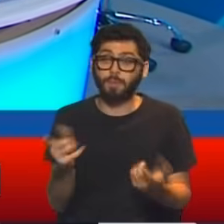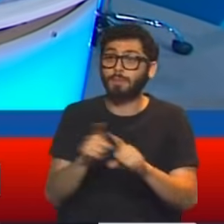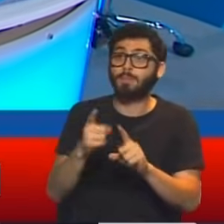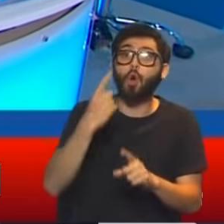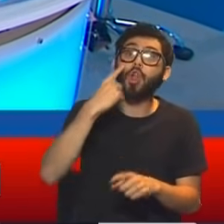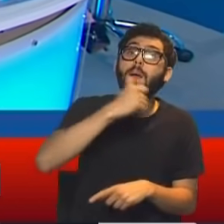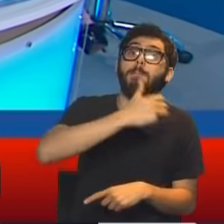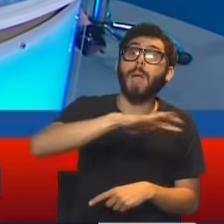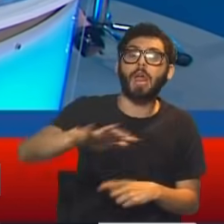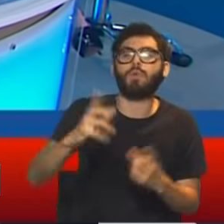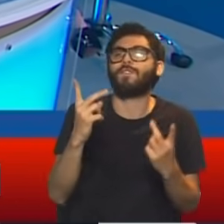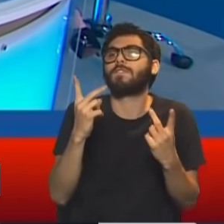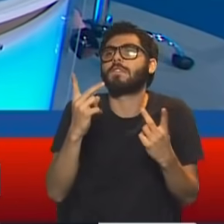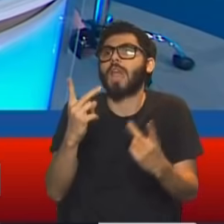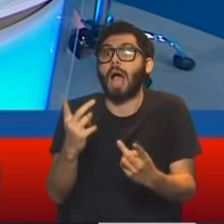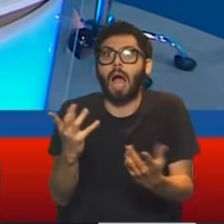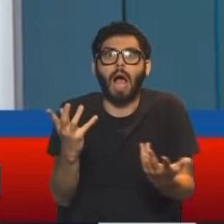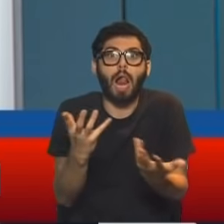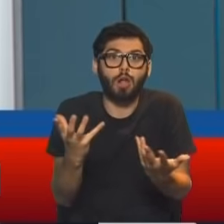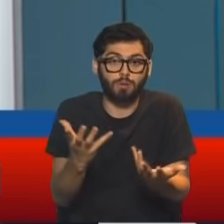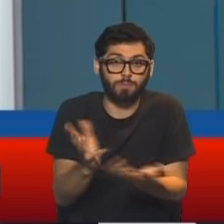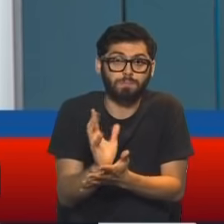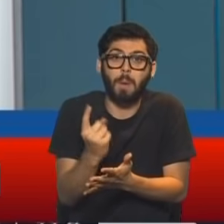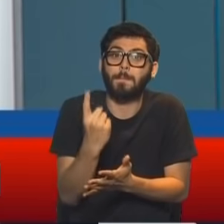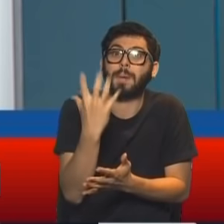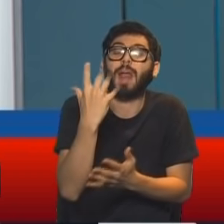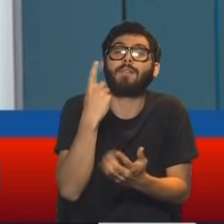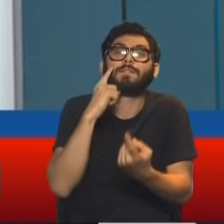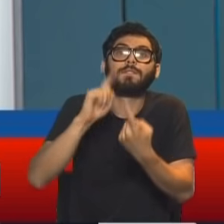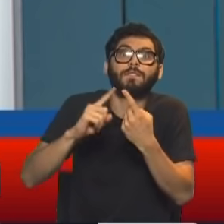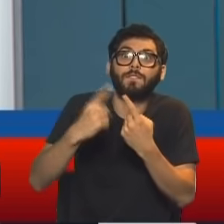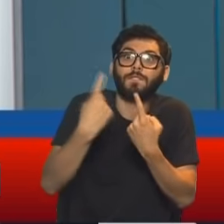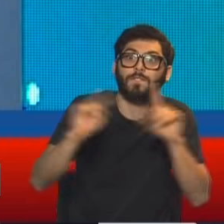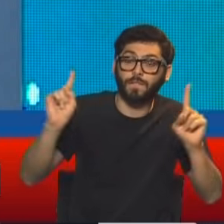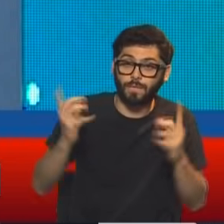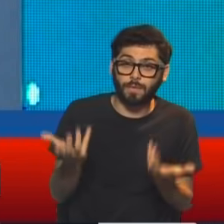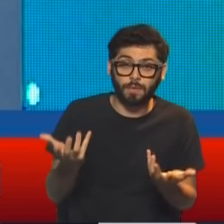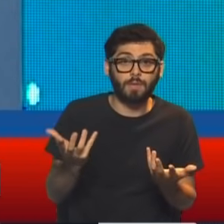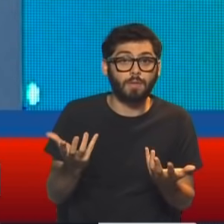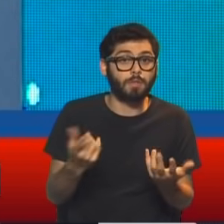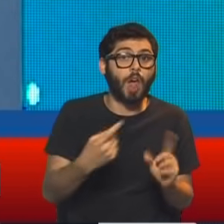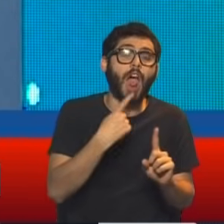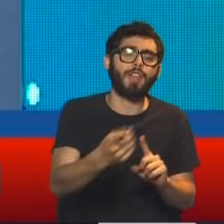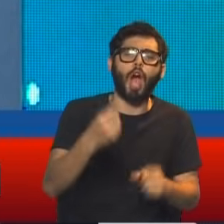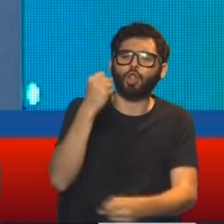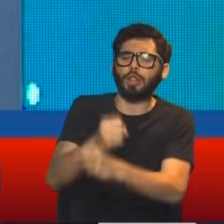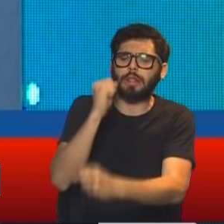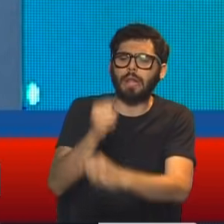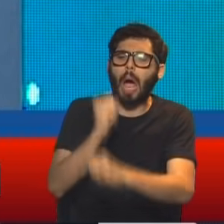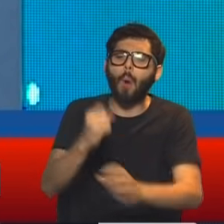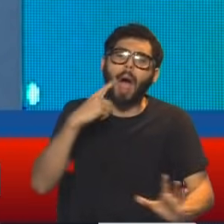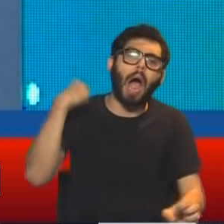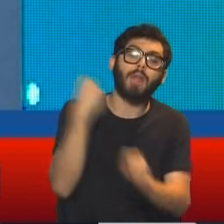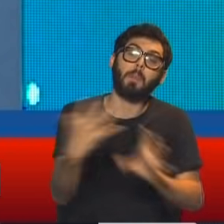hacer ese viaje para que por primera vez se encuentren con algo que muchos no llegan. La idea de esto de ganátelo trabajando, cosa que suena en las